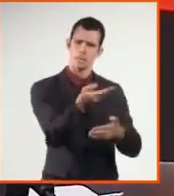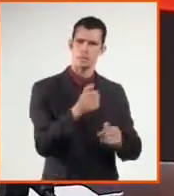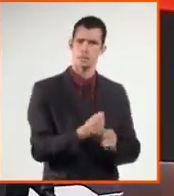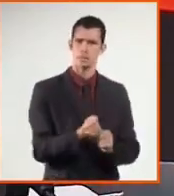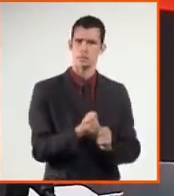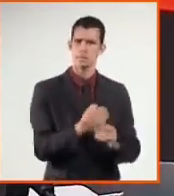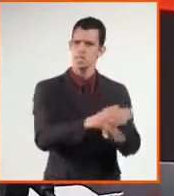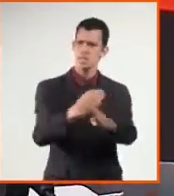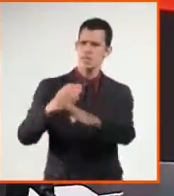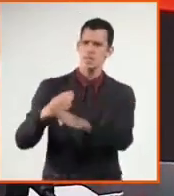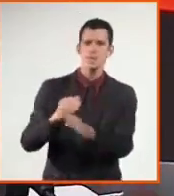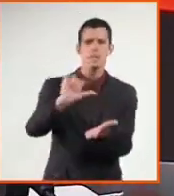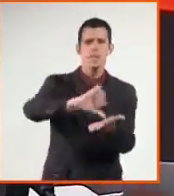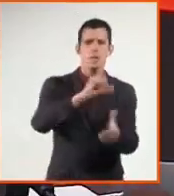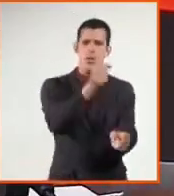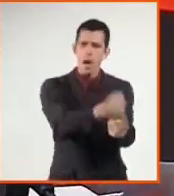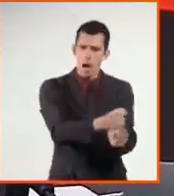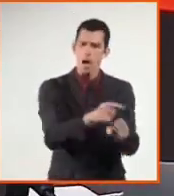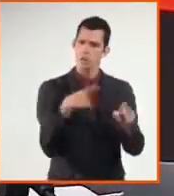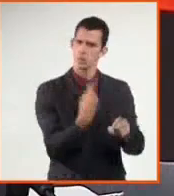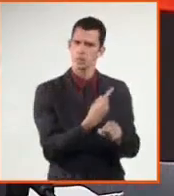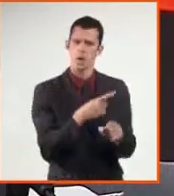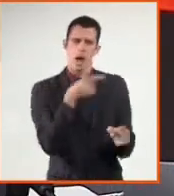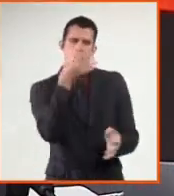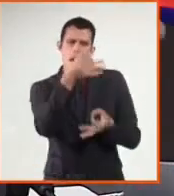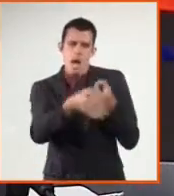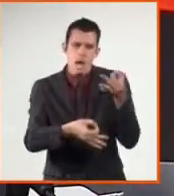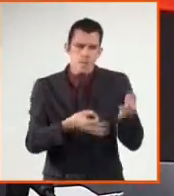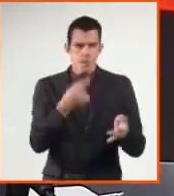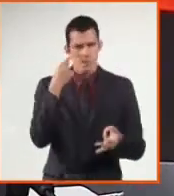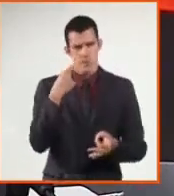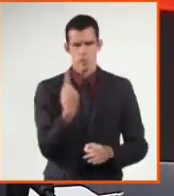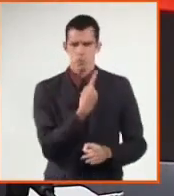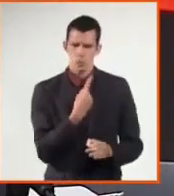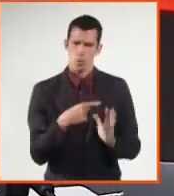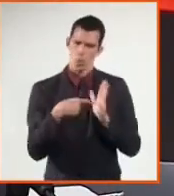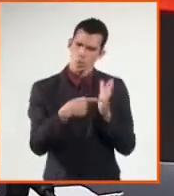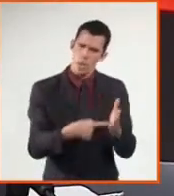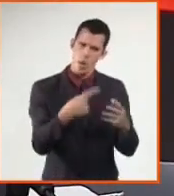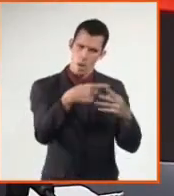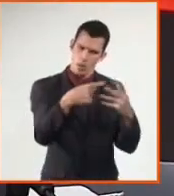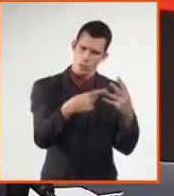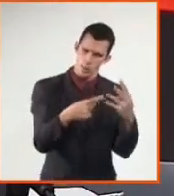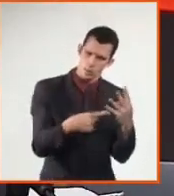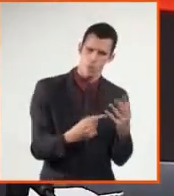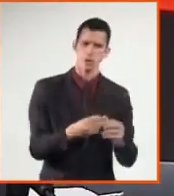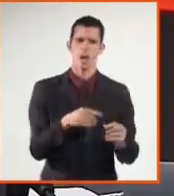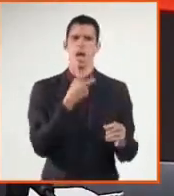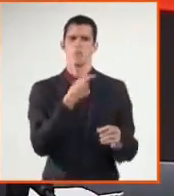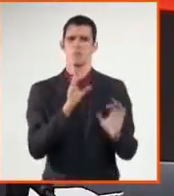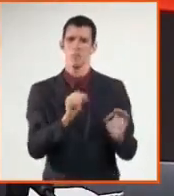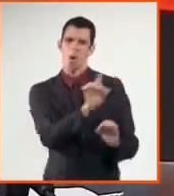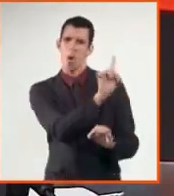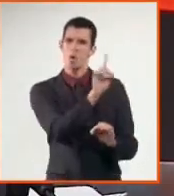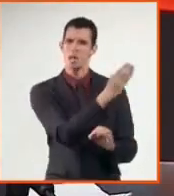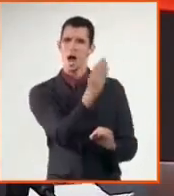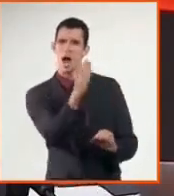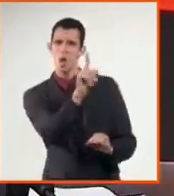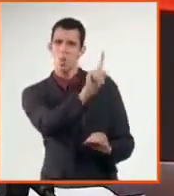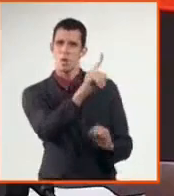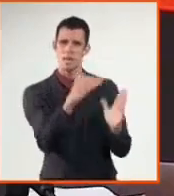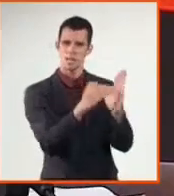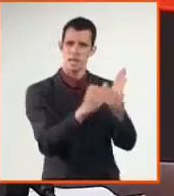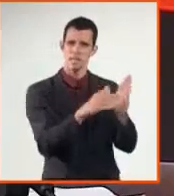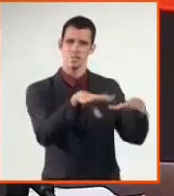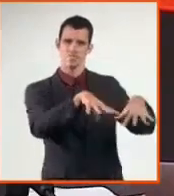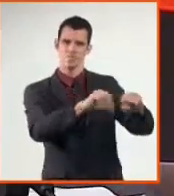necesarios reforzar un grupo de medidas e implementar otras que han sido estudiadas y bueno propuestos por